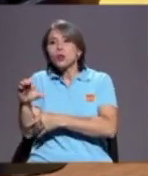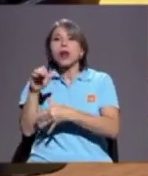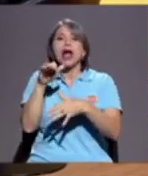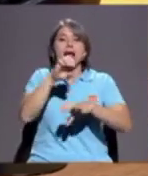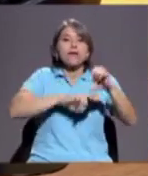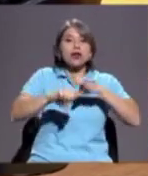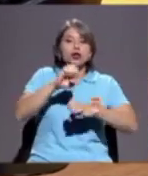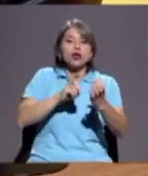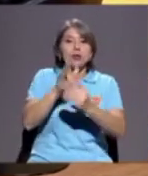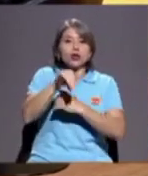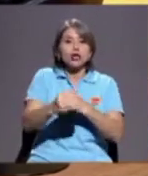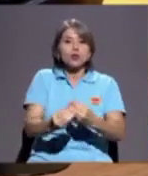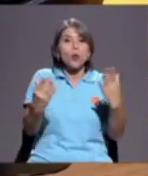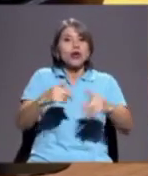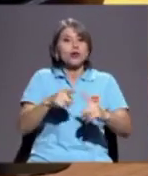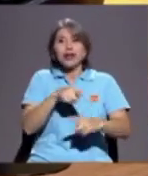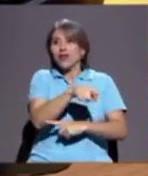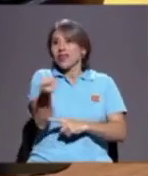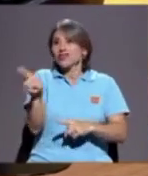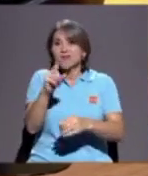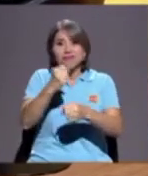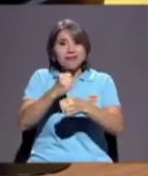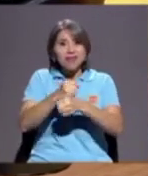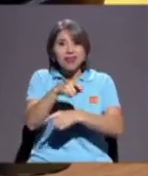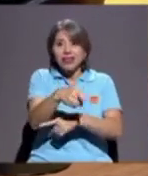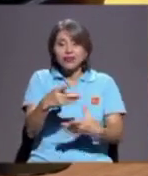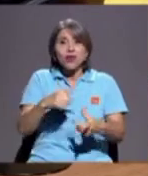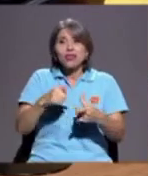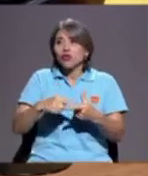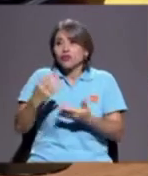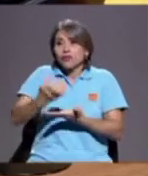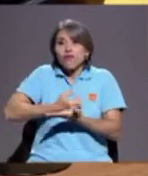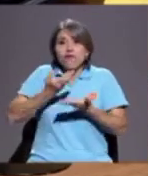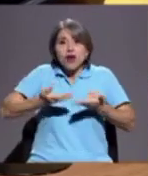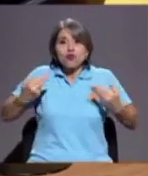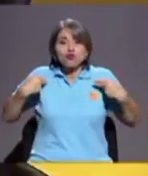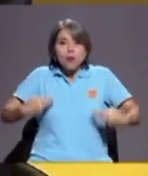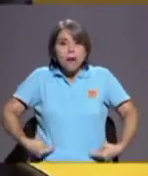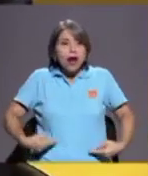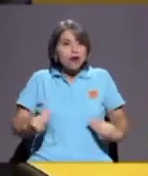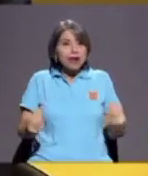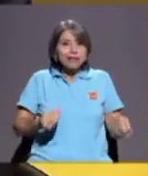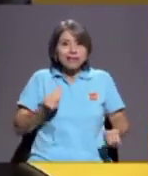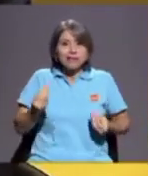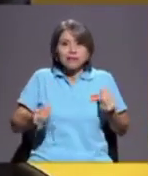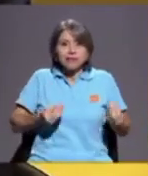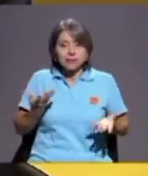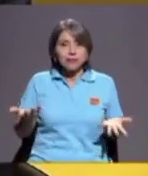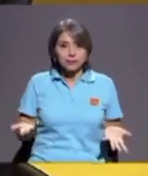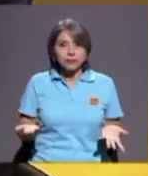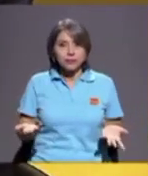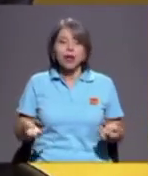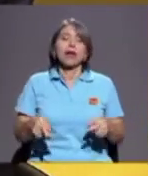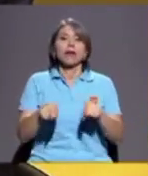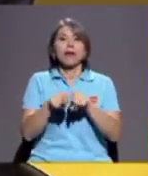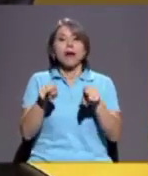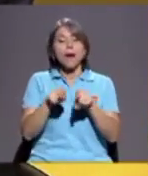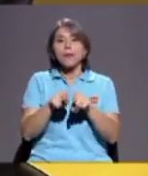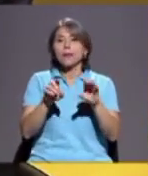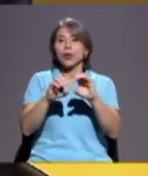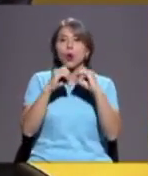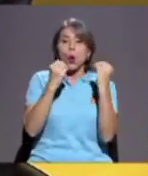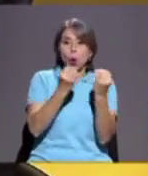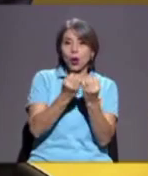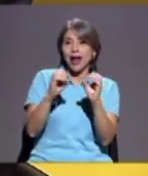eso. Entonces es un capital humano ahí como que se quedó flotando, ¿verdad? Entonces la otra cosa es que los organismos,